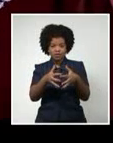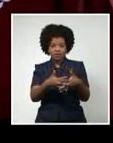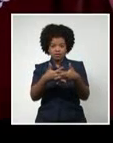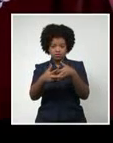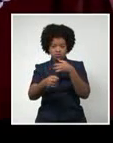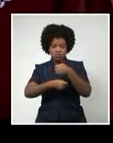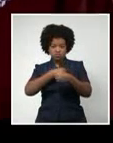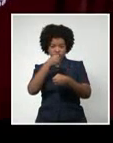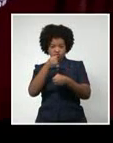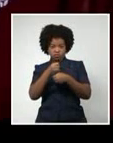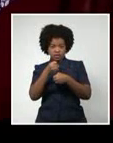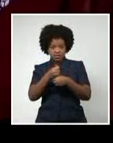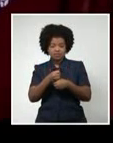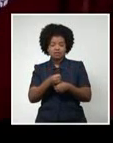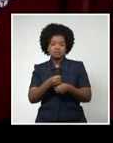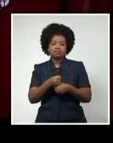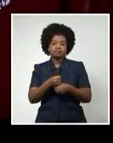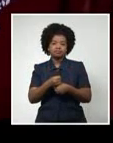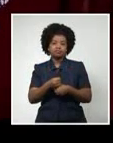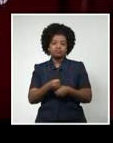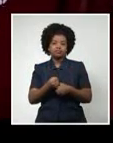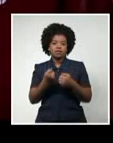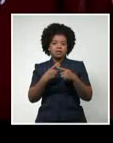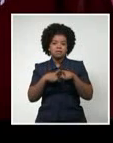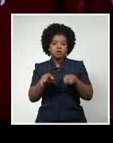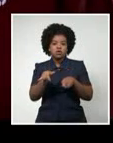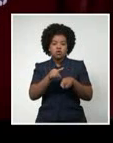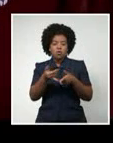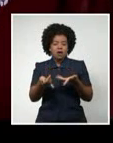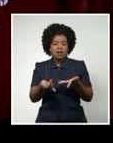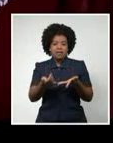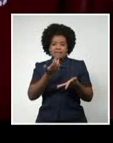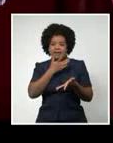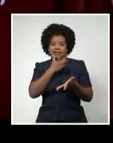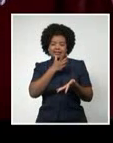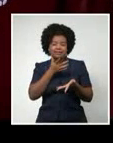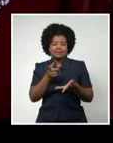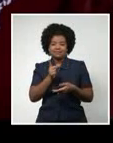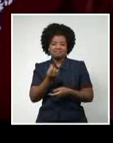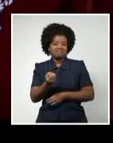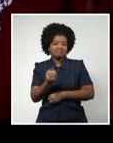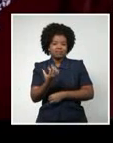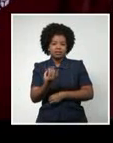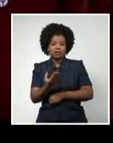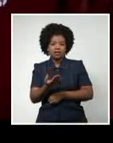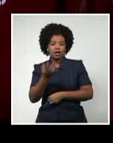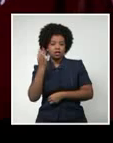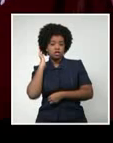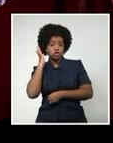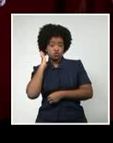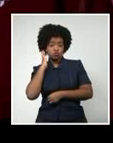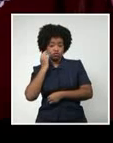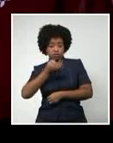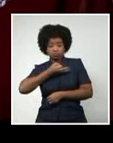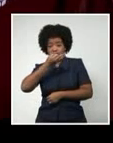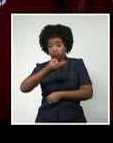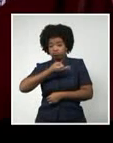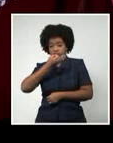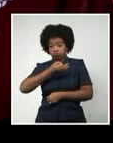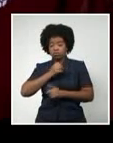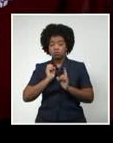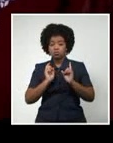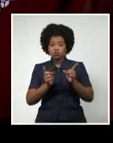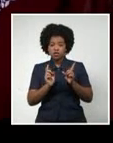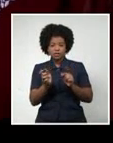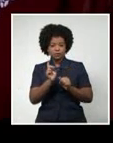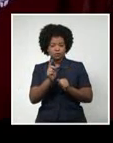este tipo de artefactos, pero era una cosa muy marginal y residual dentro del discurso, no ya político,